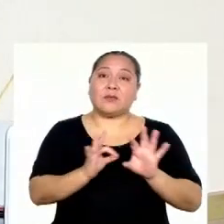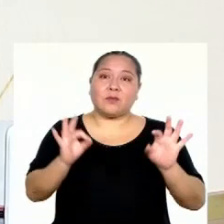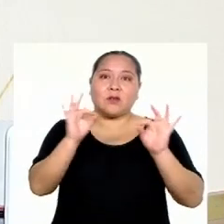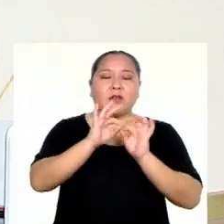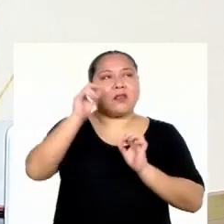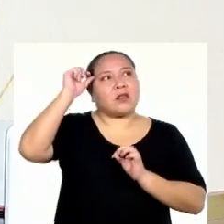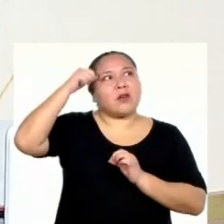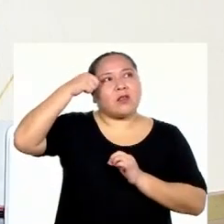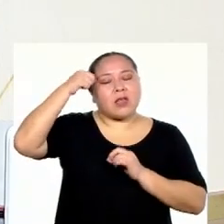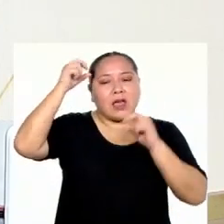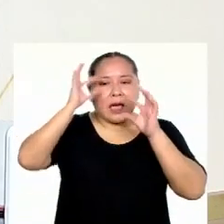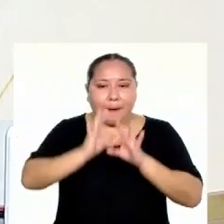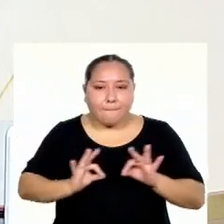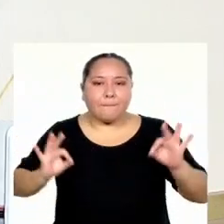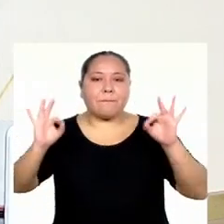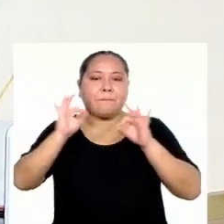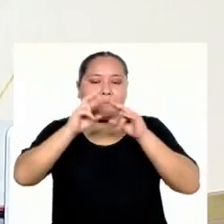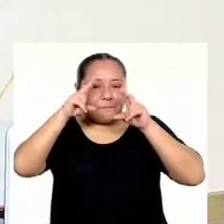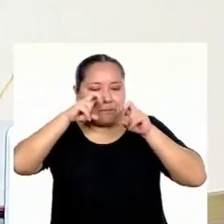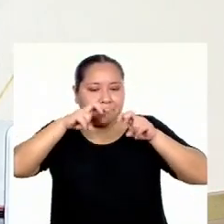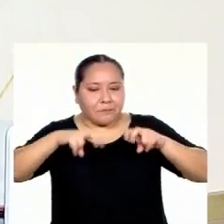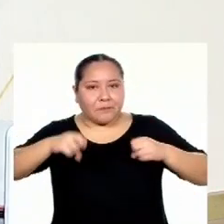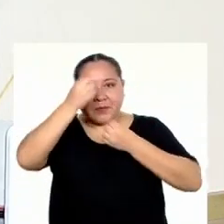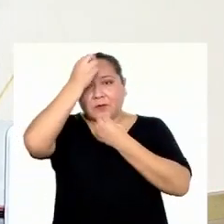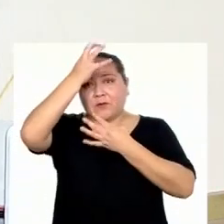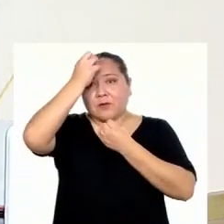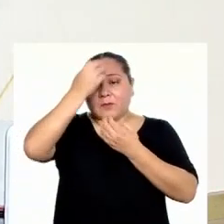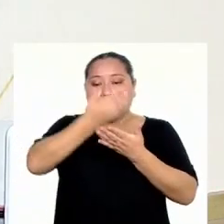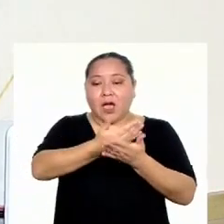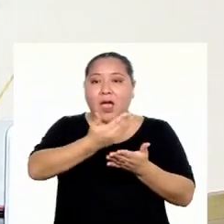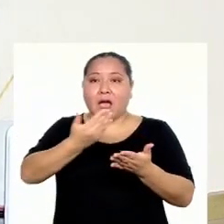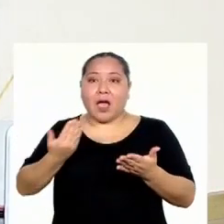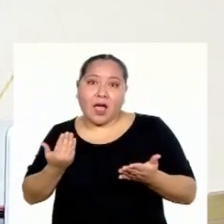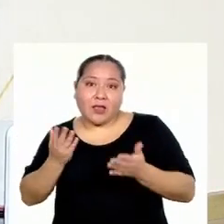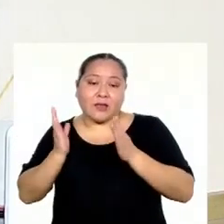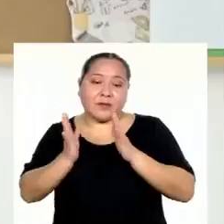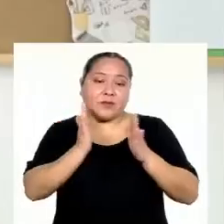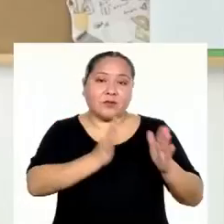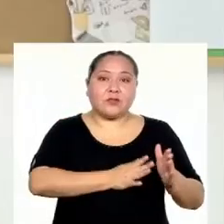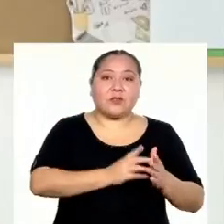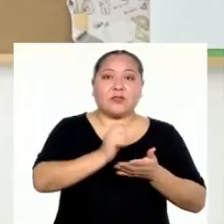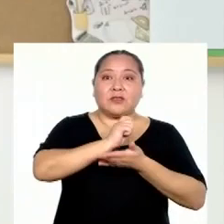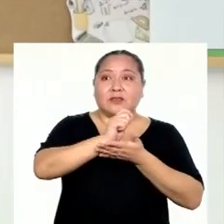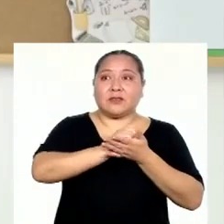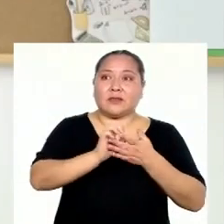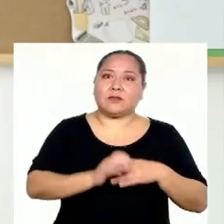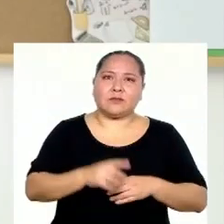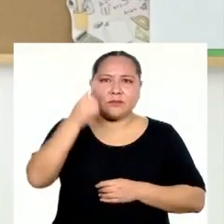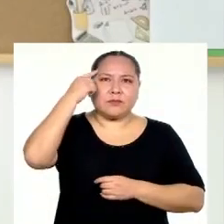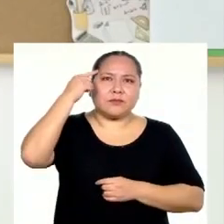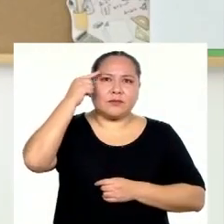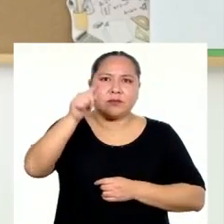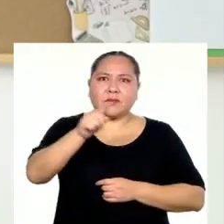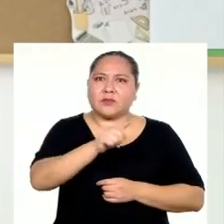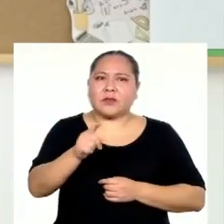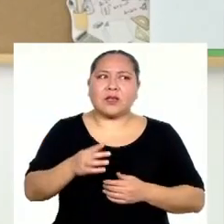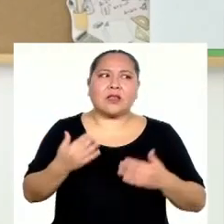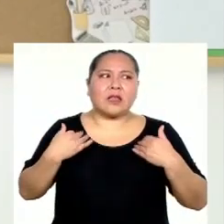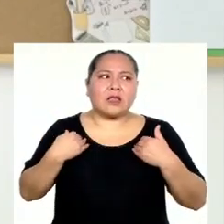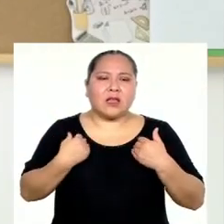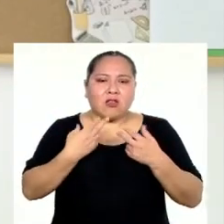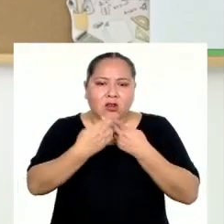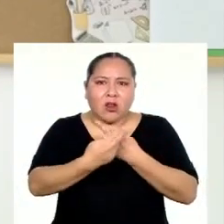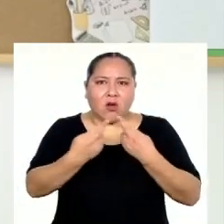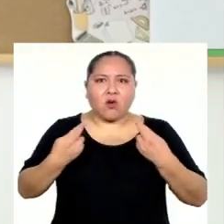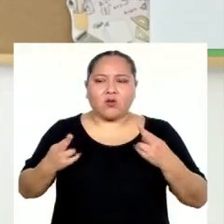la importancia de investigar e informarnos como un paso previo a la producción de textos. ¿Y creen que hubieran tenido los recursos para